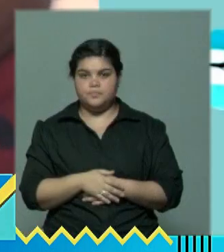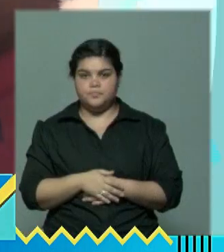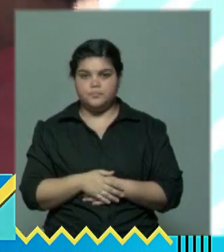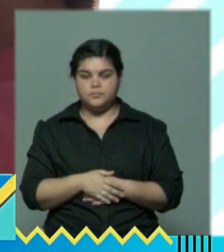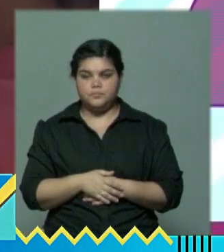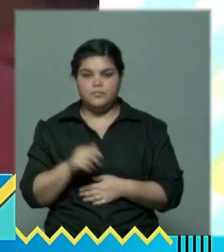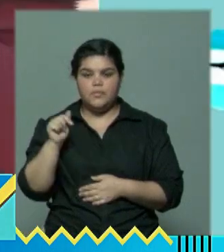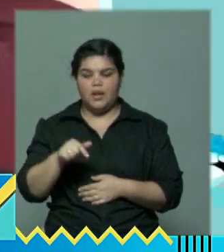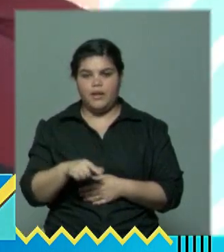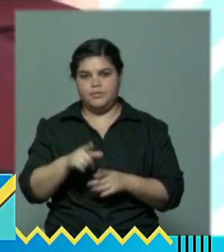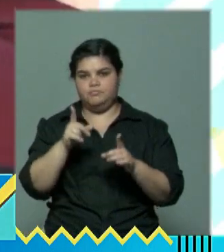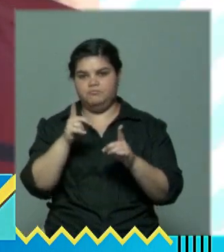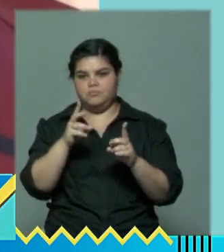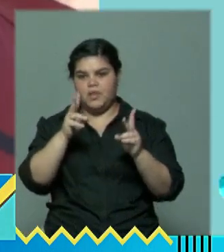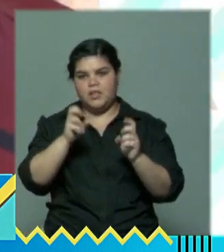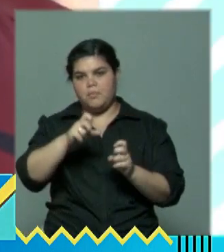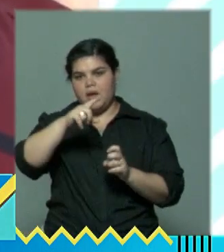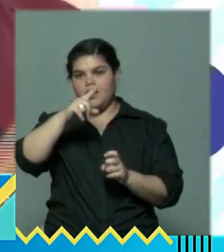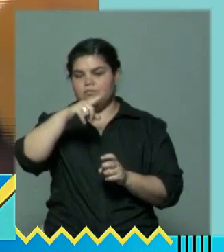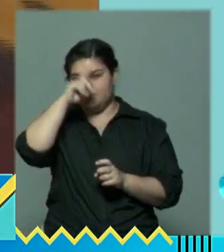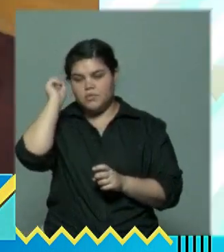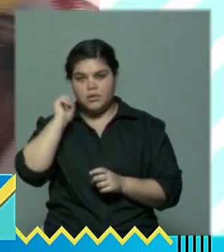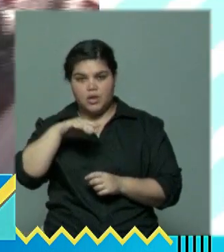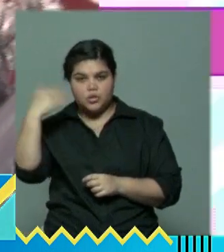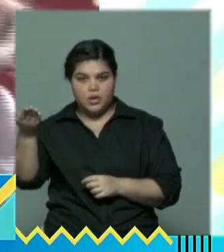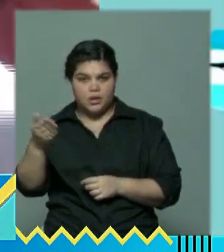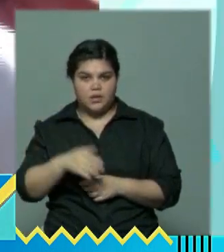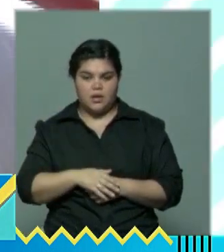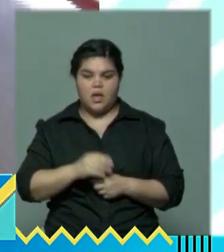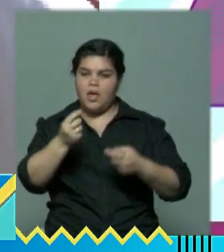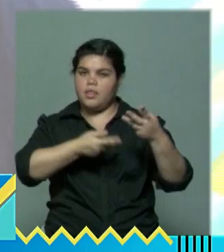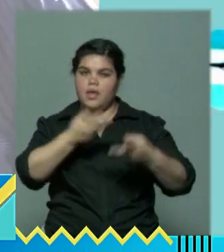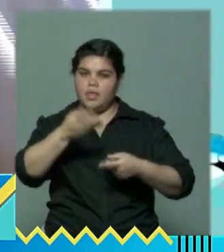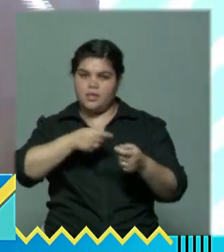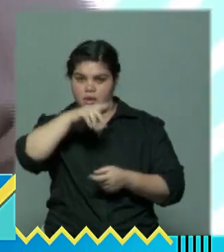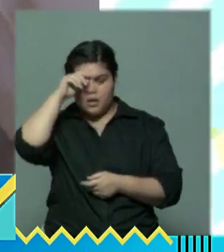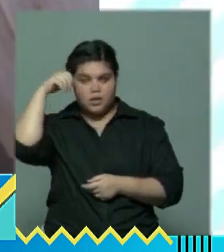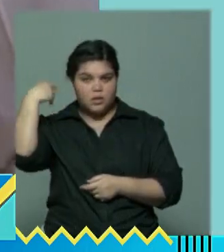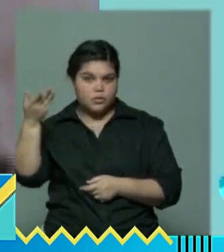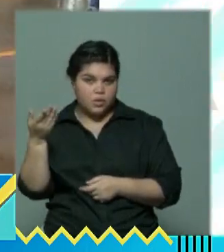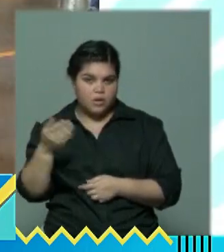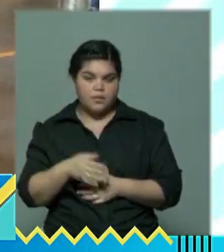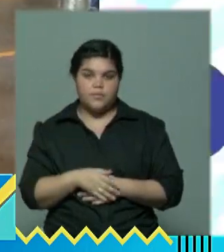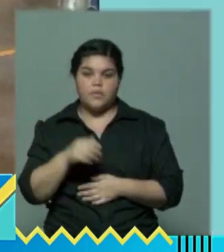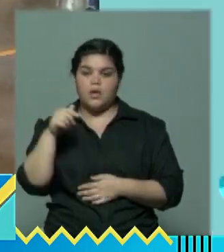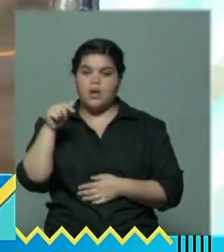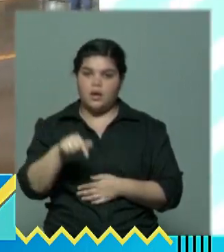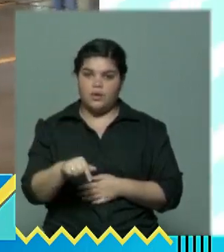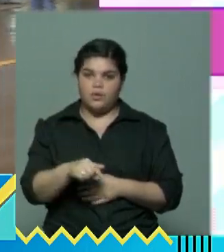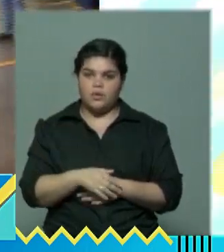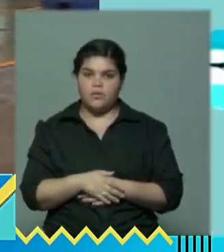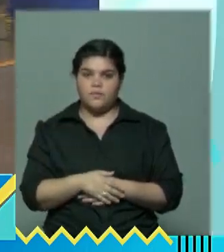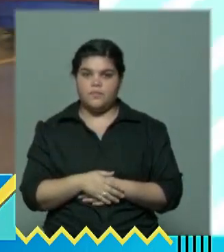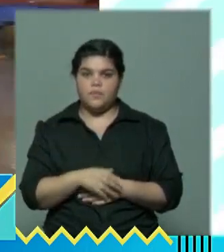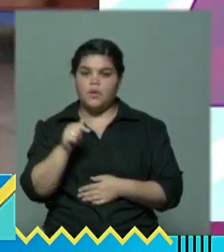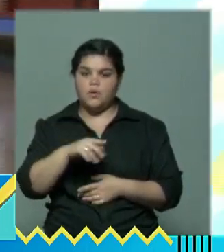nivel internacional, o a lo que serían los valores de estándar internacional. Hoy en día, con un sistema por ahí más austero en